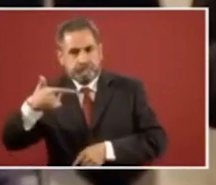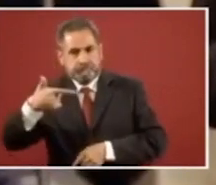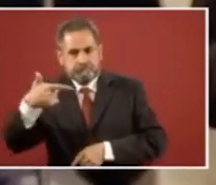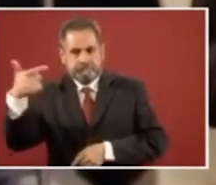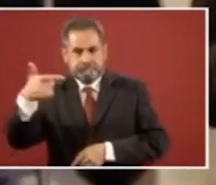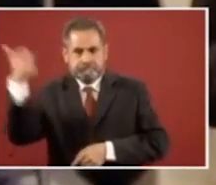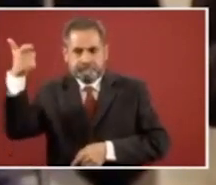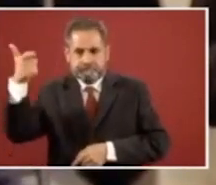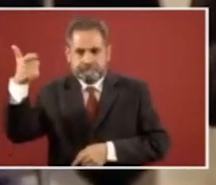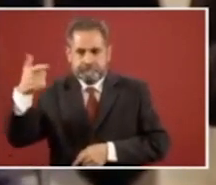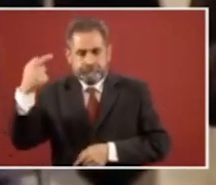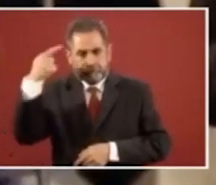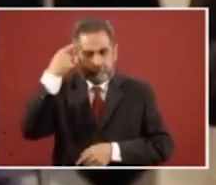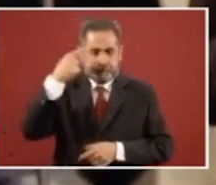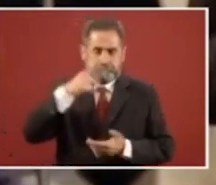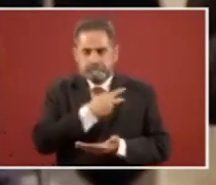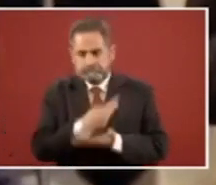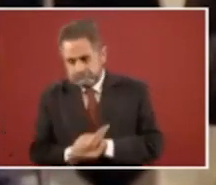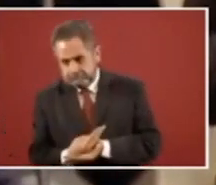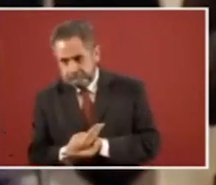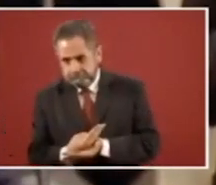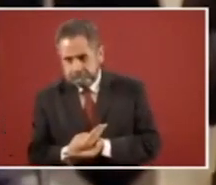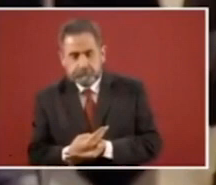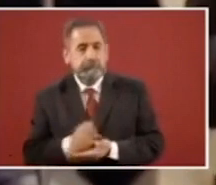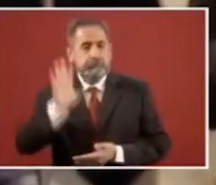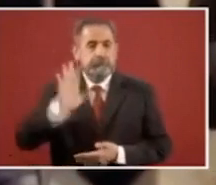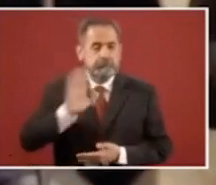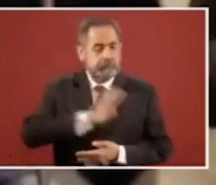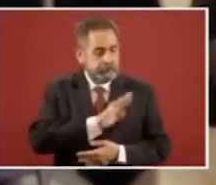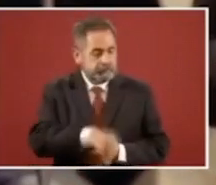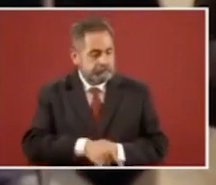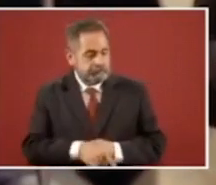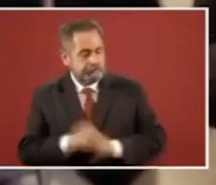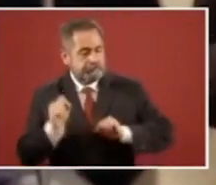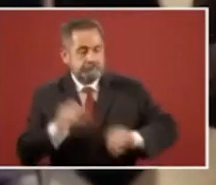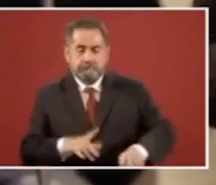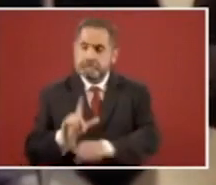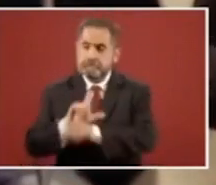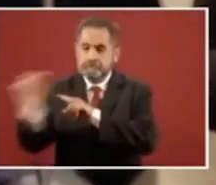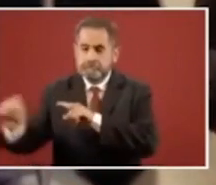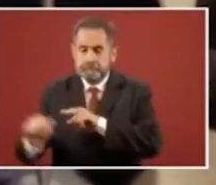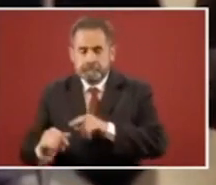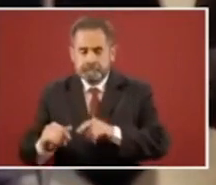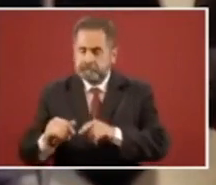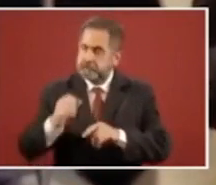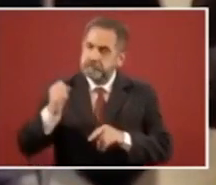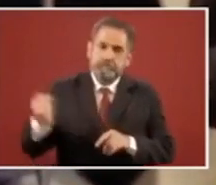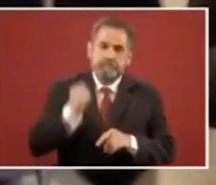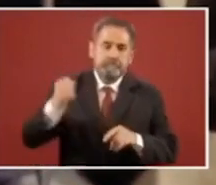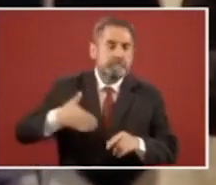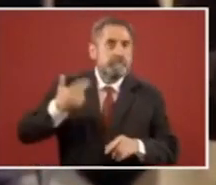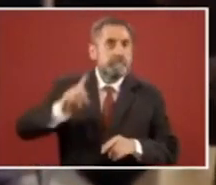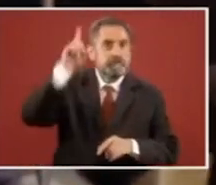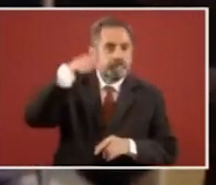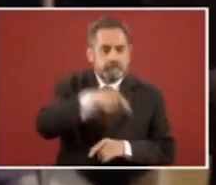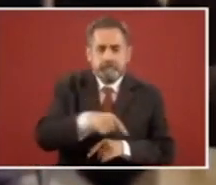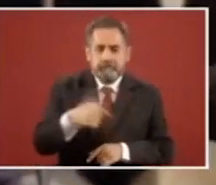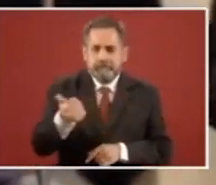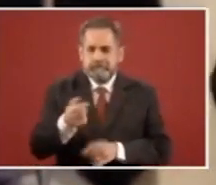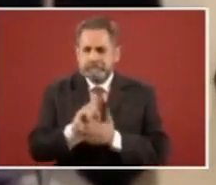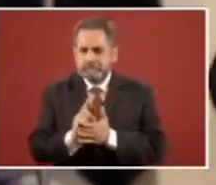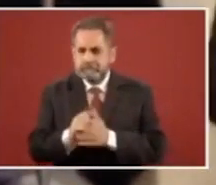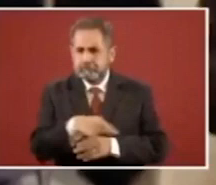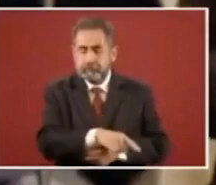disparó. Me dieron por muerto y huyeron. Por obra de Dios, 6 segundos después, y lo sabemos por un video de